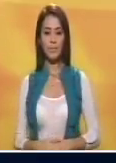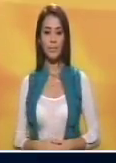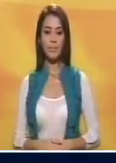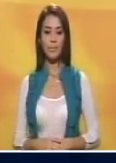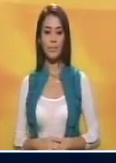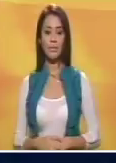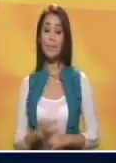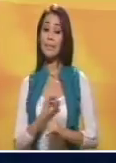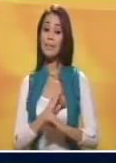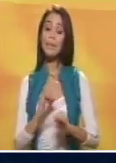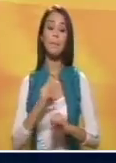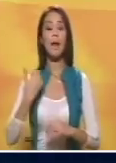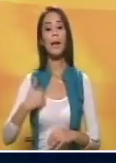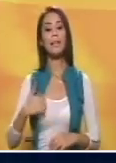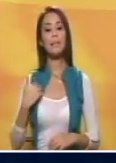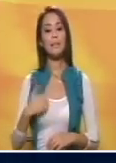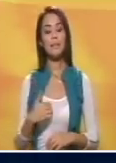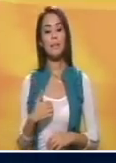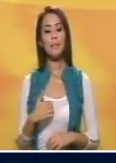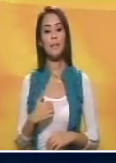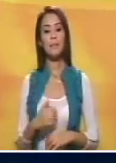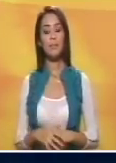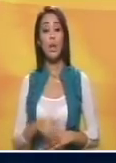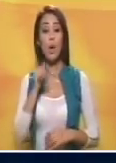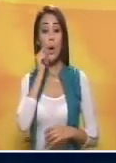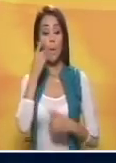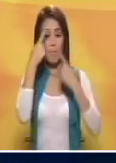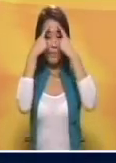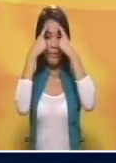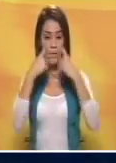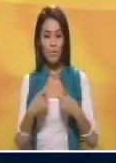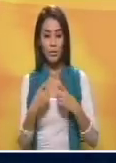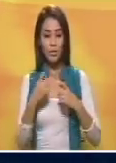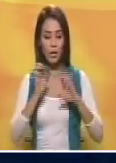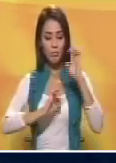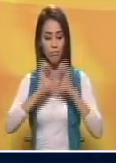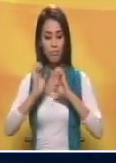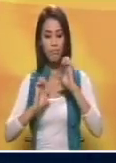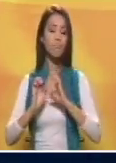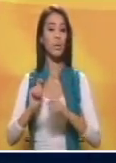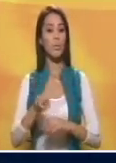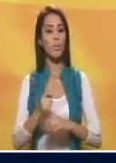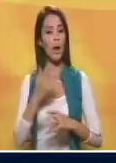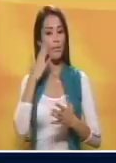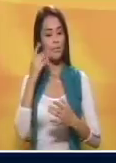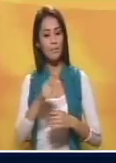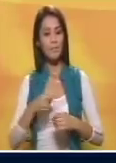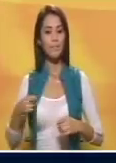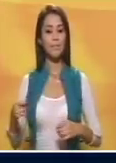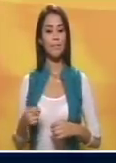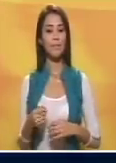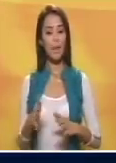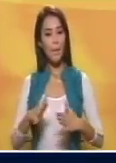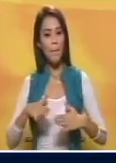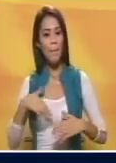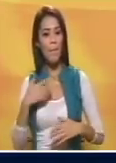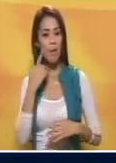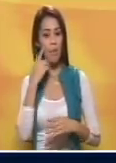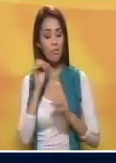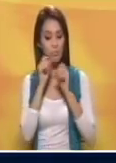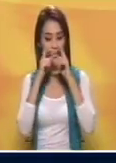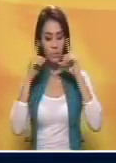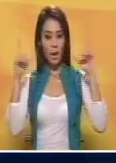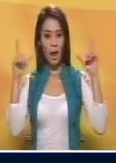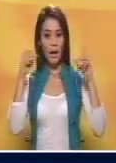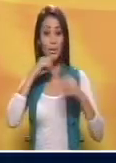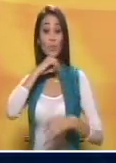Y cerramos en Argentina, donde un cerrajero y astrónomo aficionado abrió la puerta que permitió un